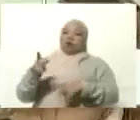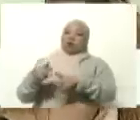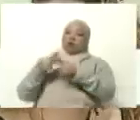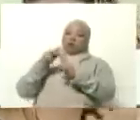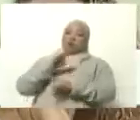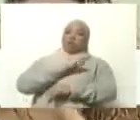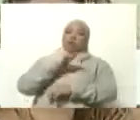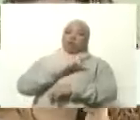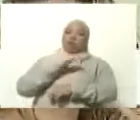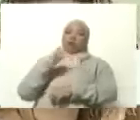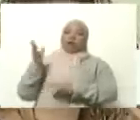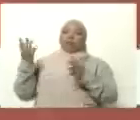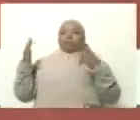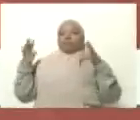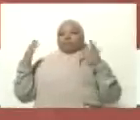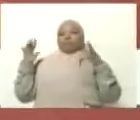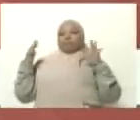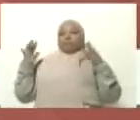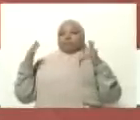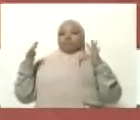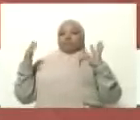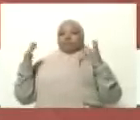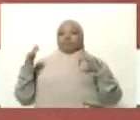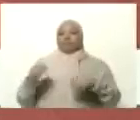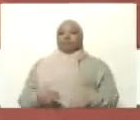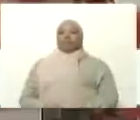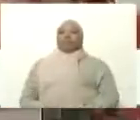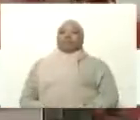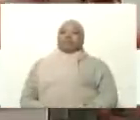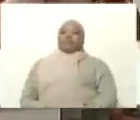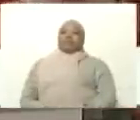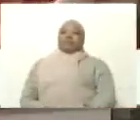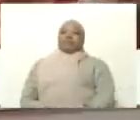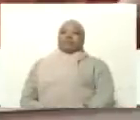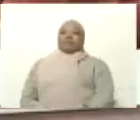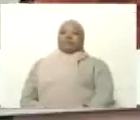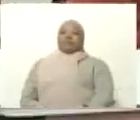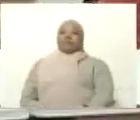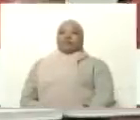nuestra. Es nuestra, ¿ves?